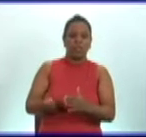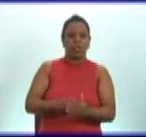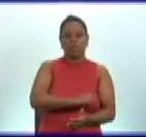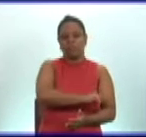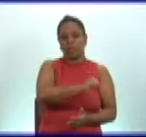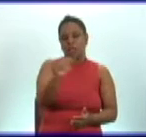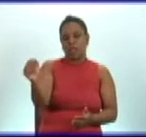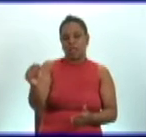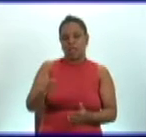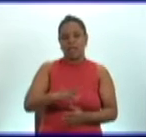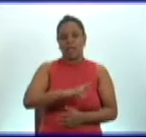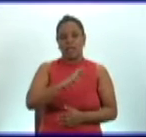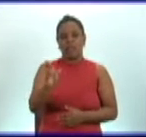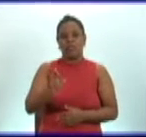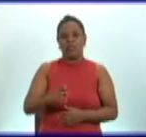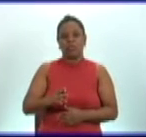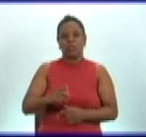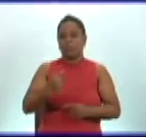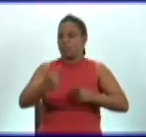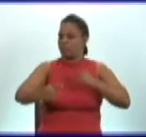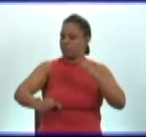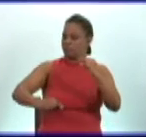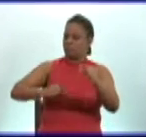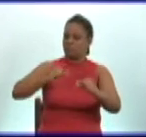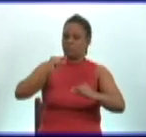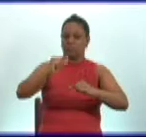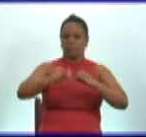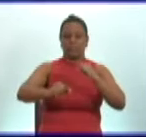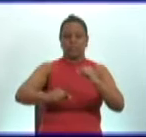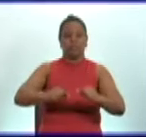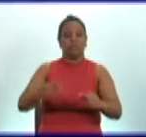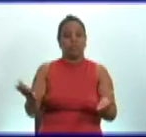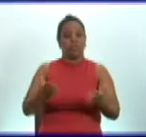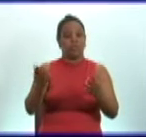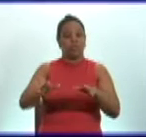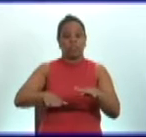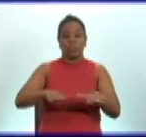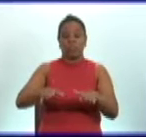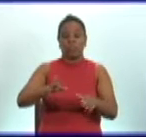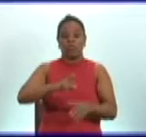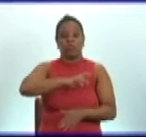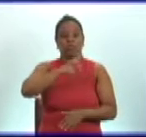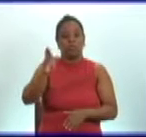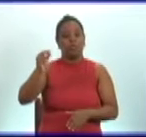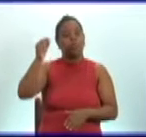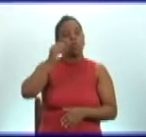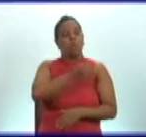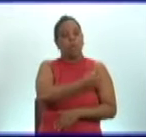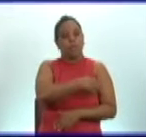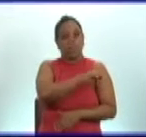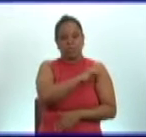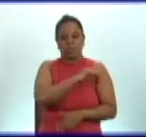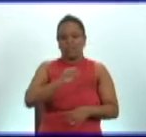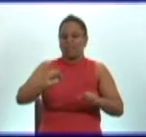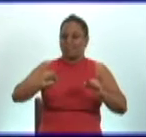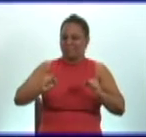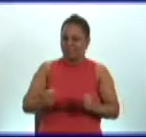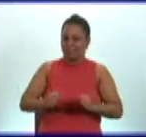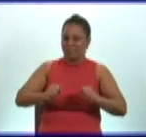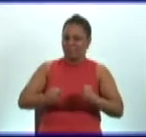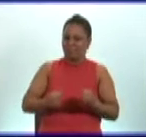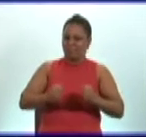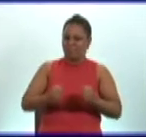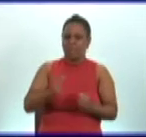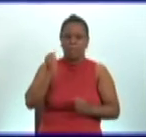En la medida que va incrementándose ese movimiento revolucionario, también los españoles pues van a reprimir más, un poco para inculcar en la